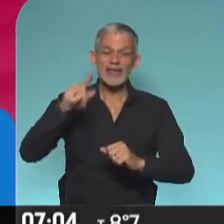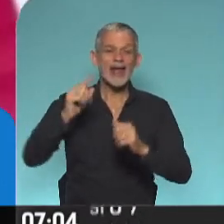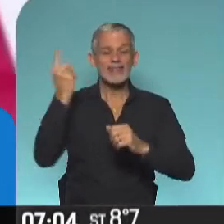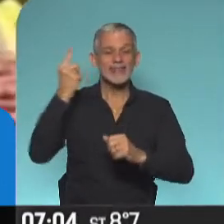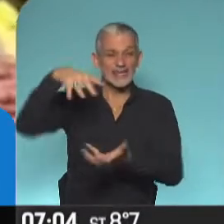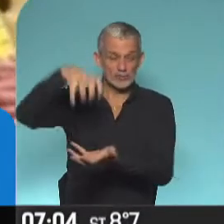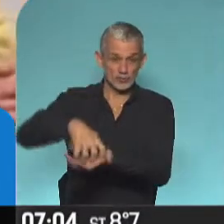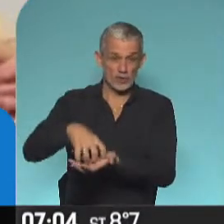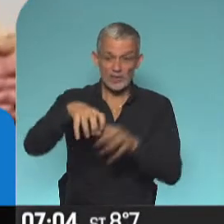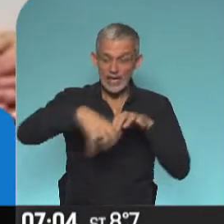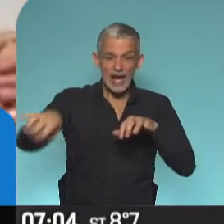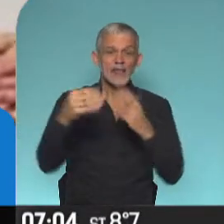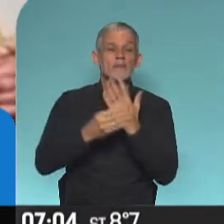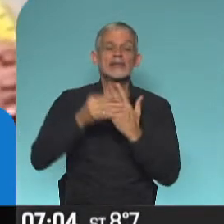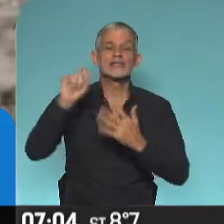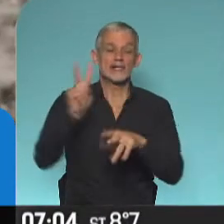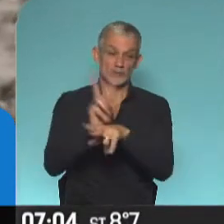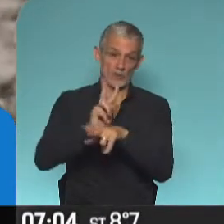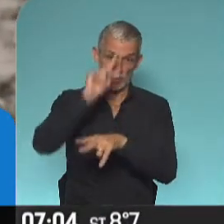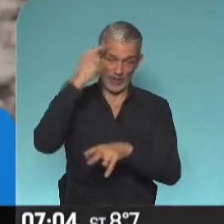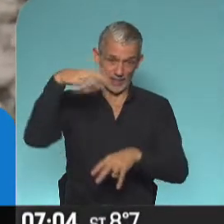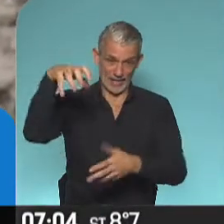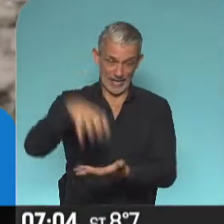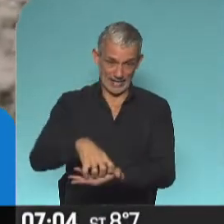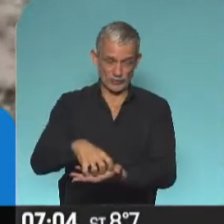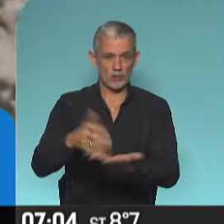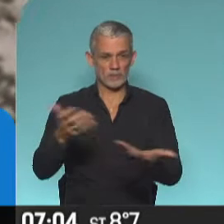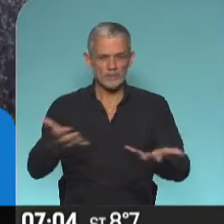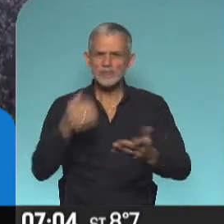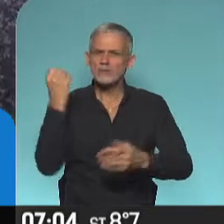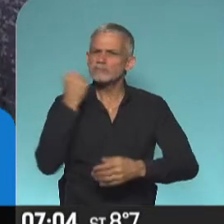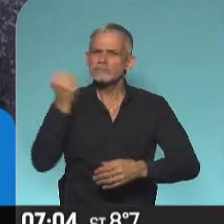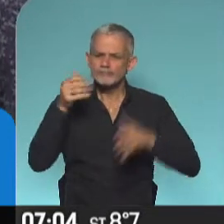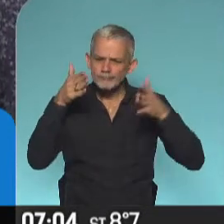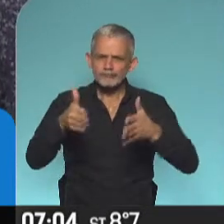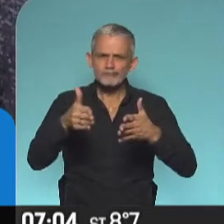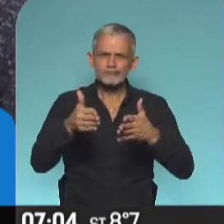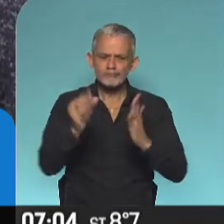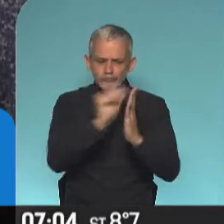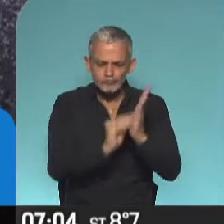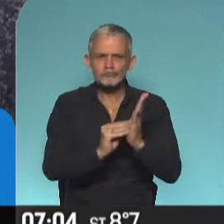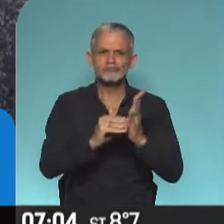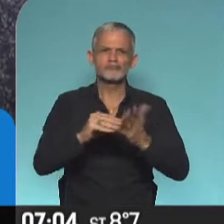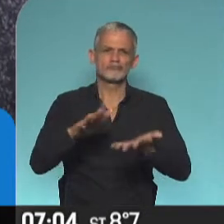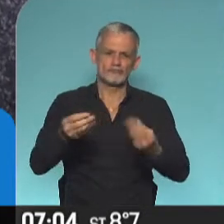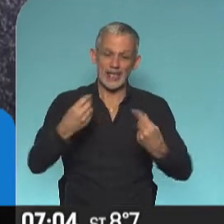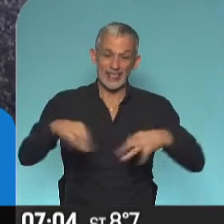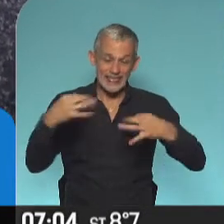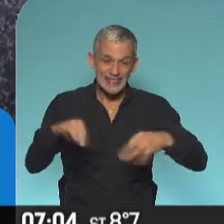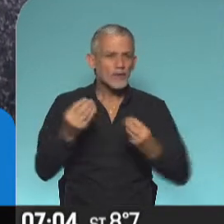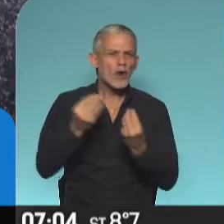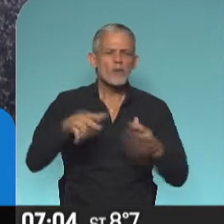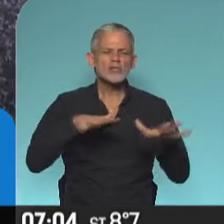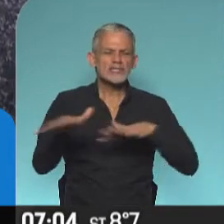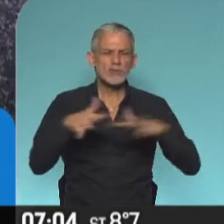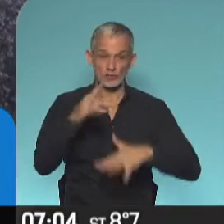área del Ministerio de Seguridad de la Nación. El abordaje principal es construir una línea de base sobre cuál es la